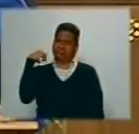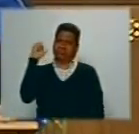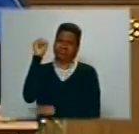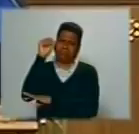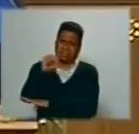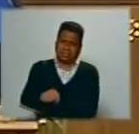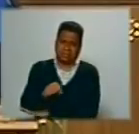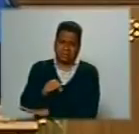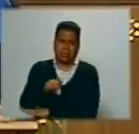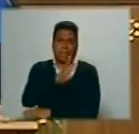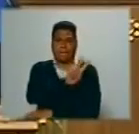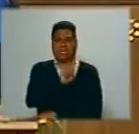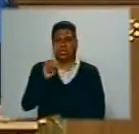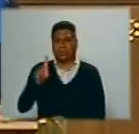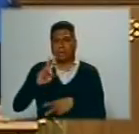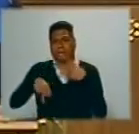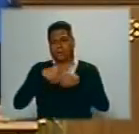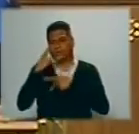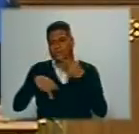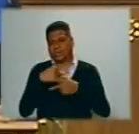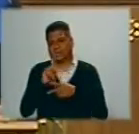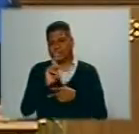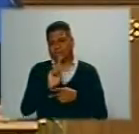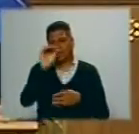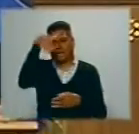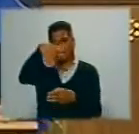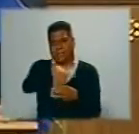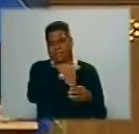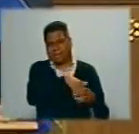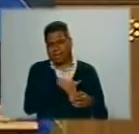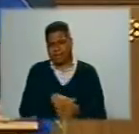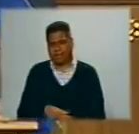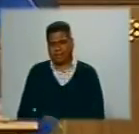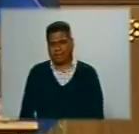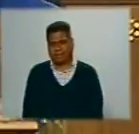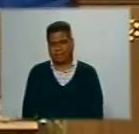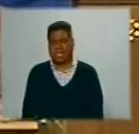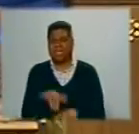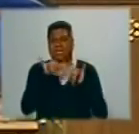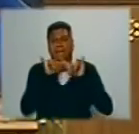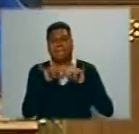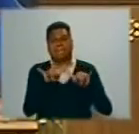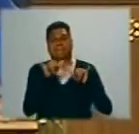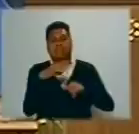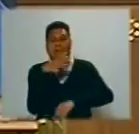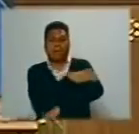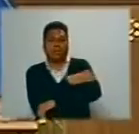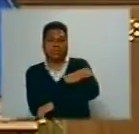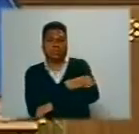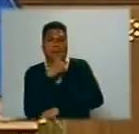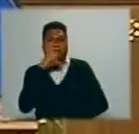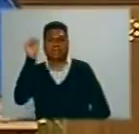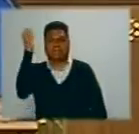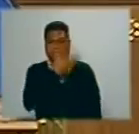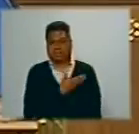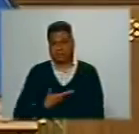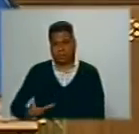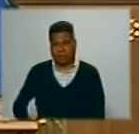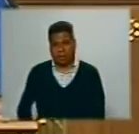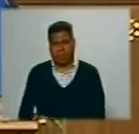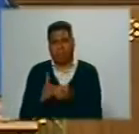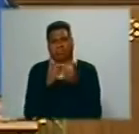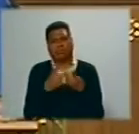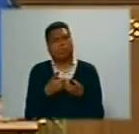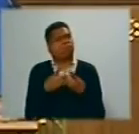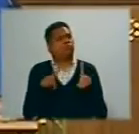21 procesos electorales. A esa misma oposición, el presidente Nicolás Maduro, como digno hijo de nuestro